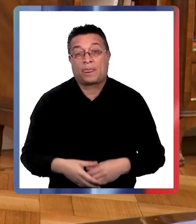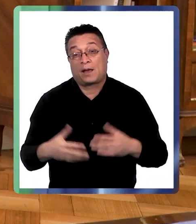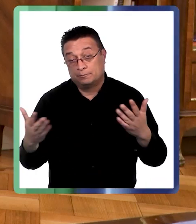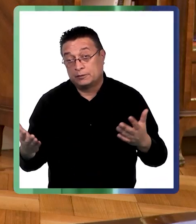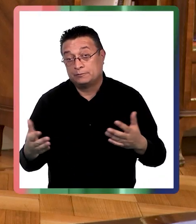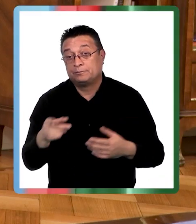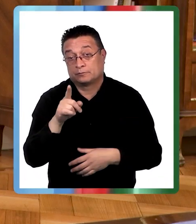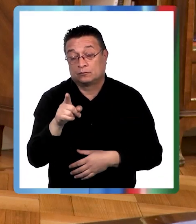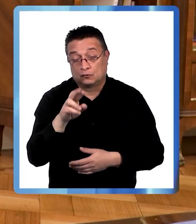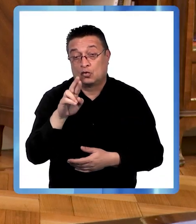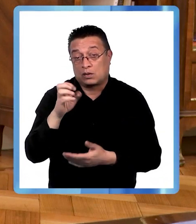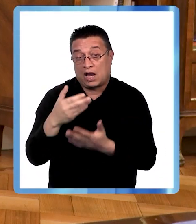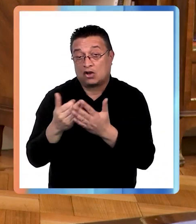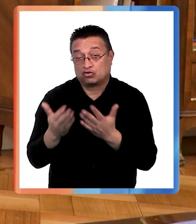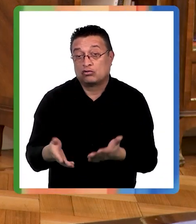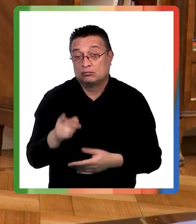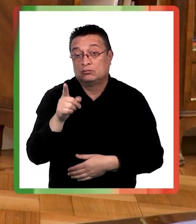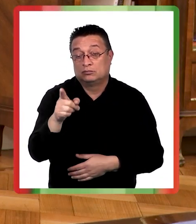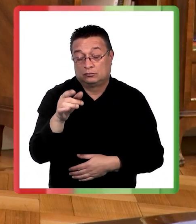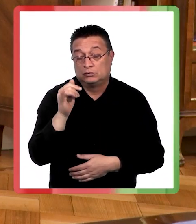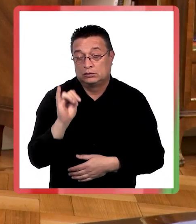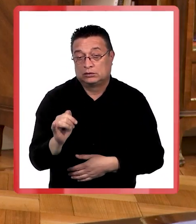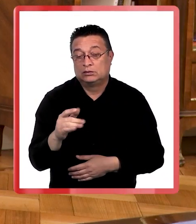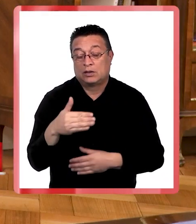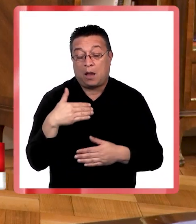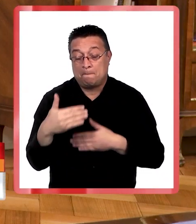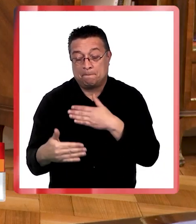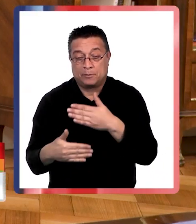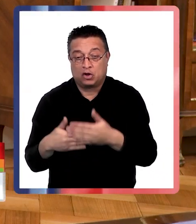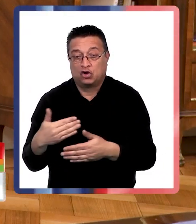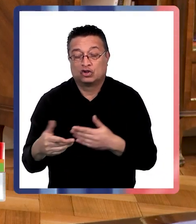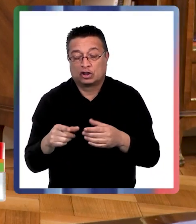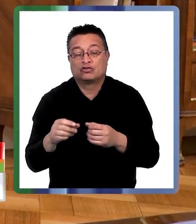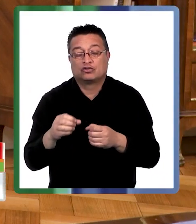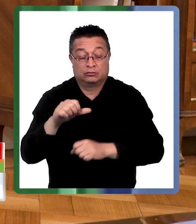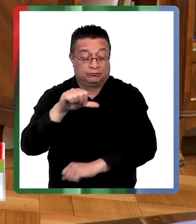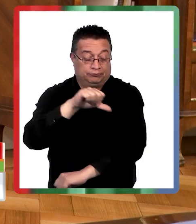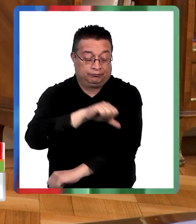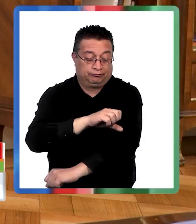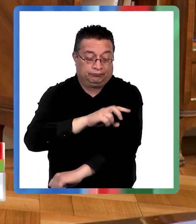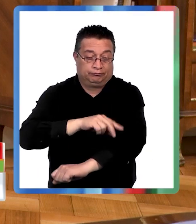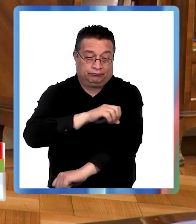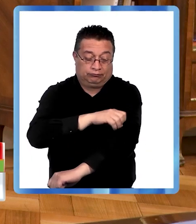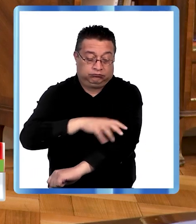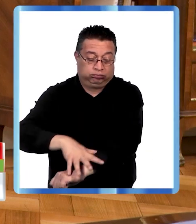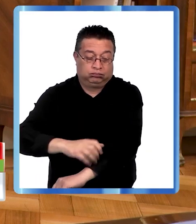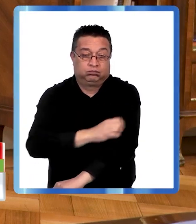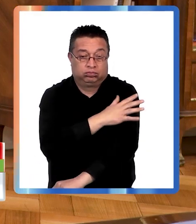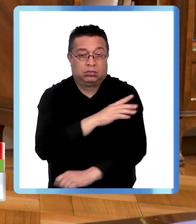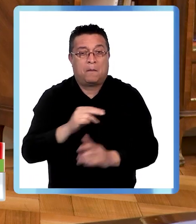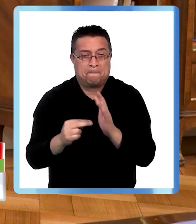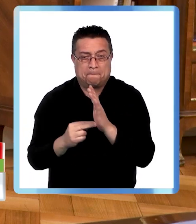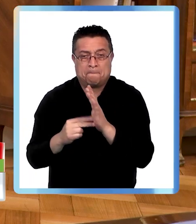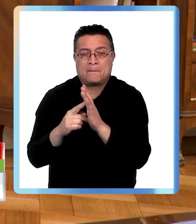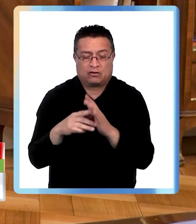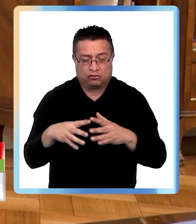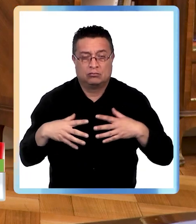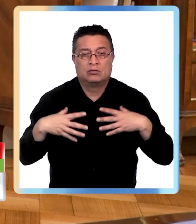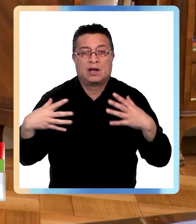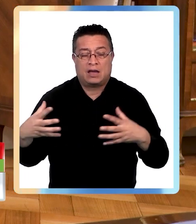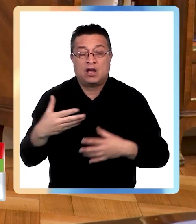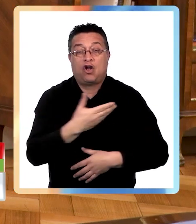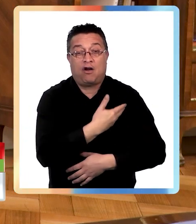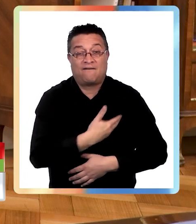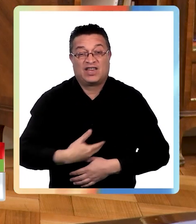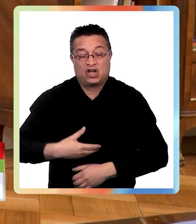Bueno, tú tienes toda la razón de que el proceso de descentralización, que dio un paso muy grande con la elección de los